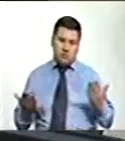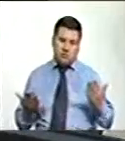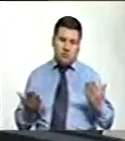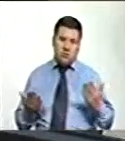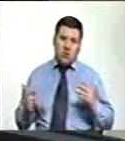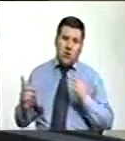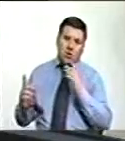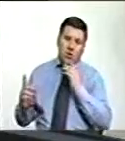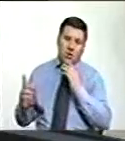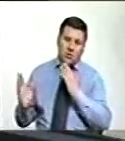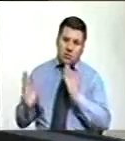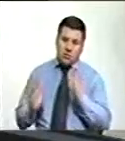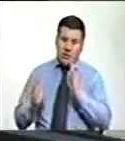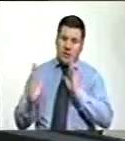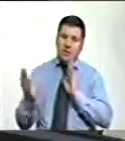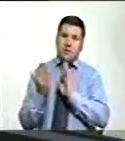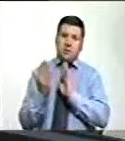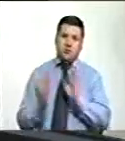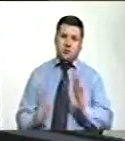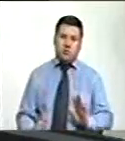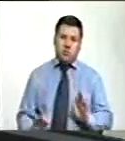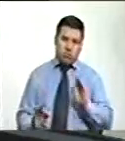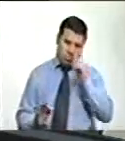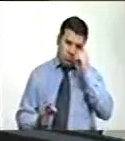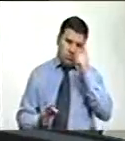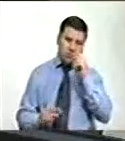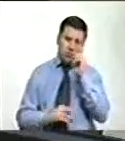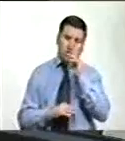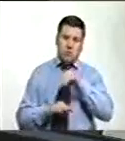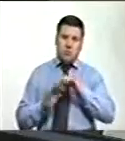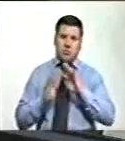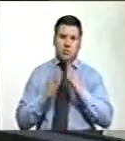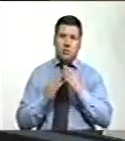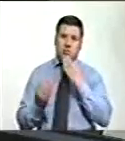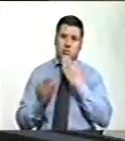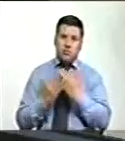personal, y no de ninguna manera como vocero de mi partido. Gracias, presidente. Entonces, tiene la palabra.